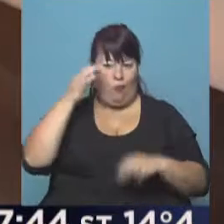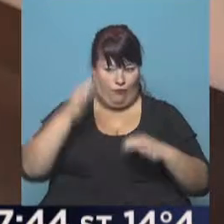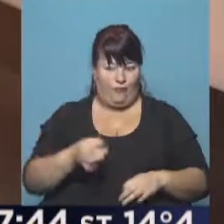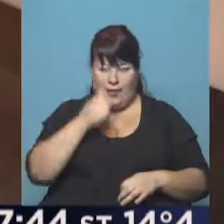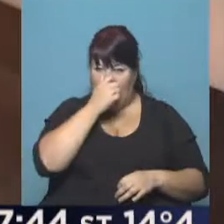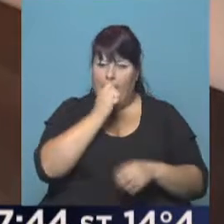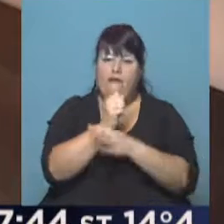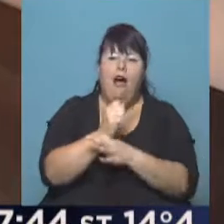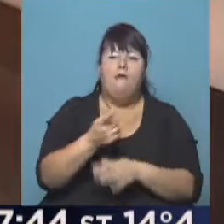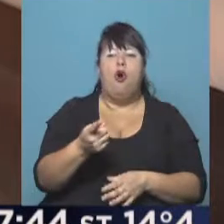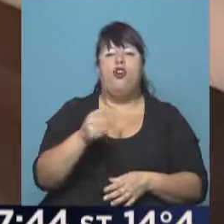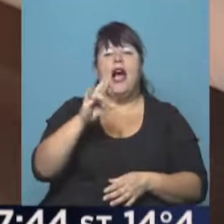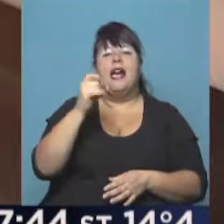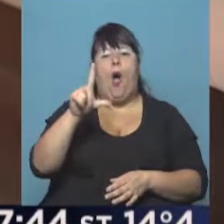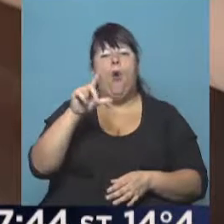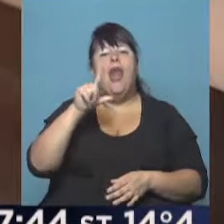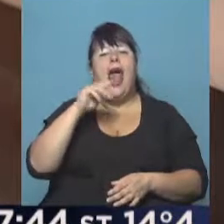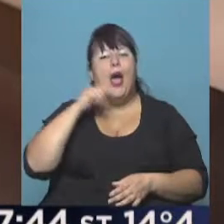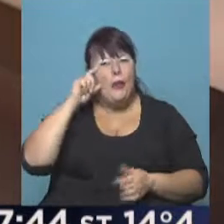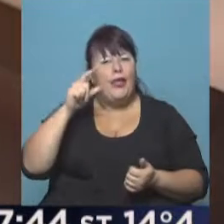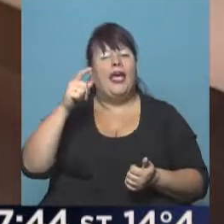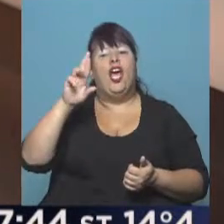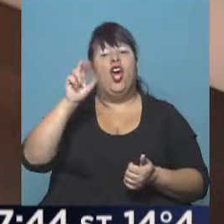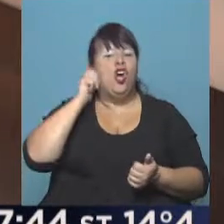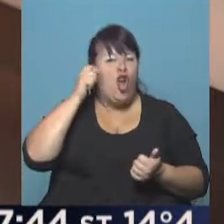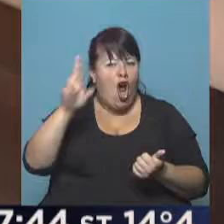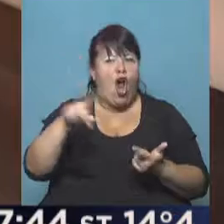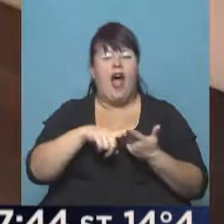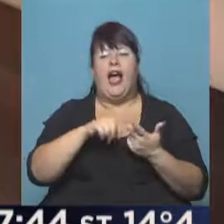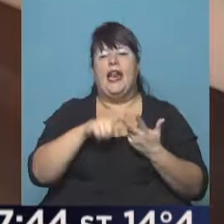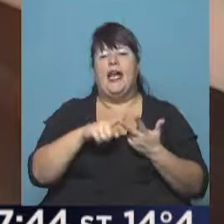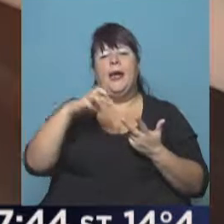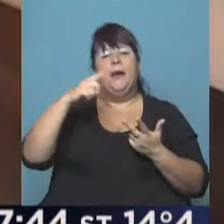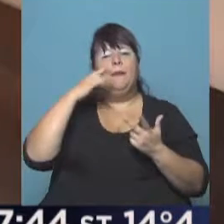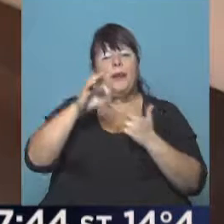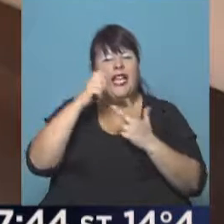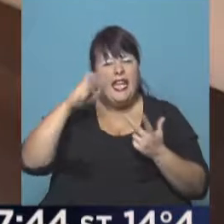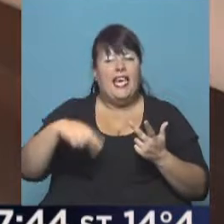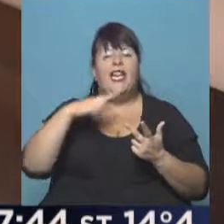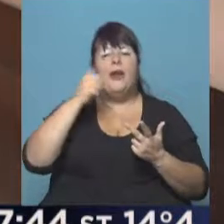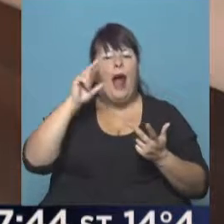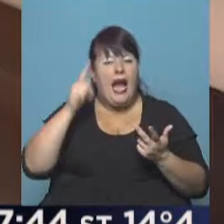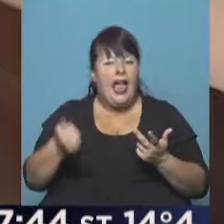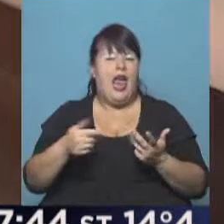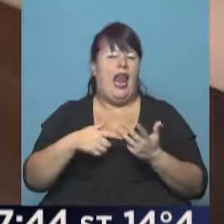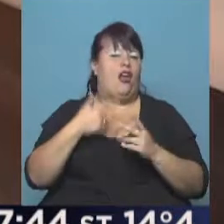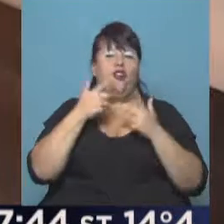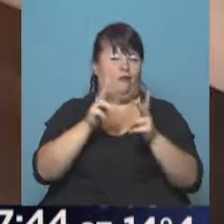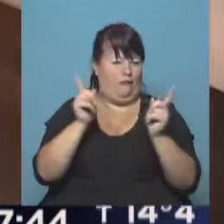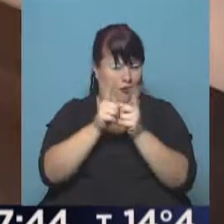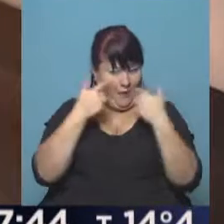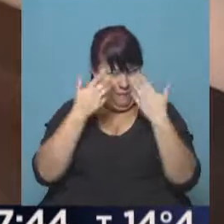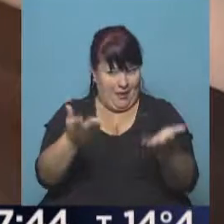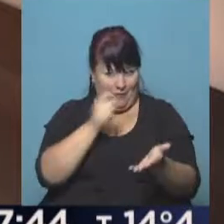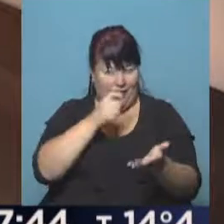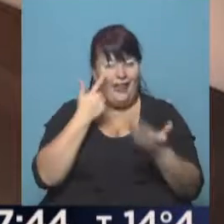Y artistas como Raúl Lavie, Elena Roger, está Hernán Piquín, La Gata Varela. No hablo más. Mira la